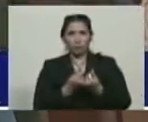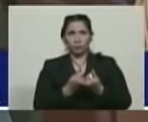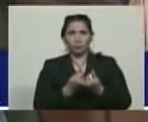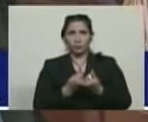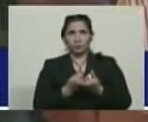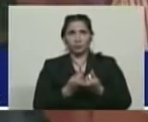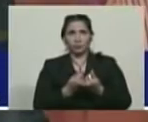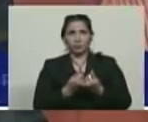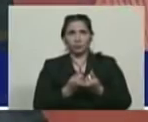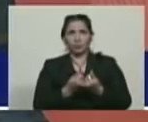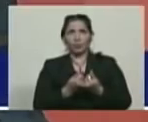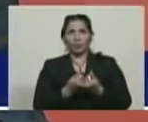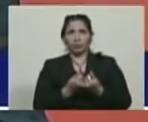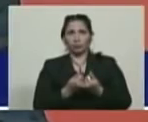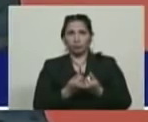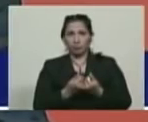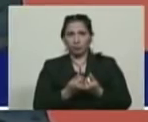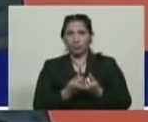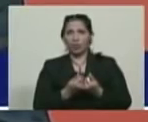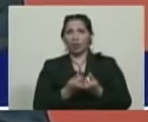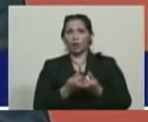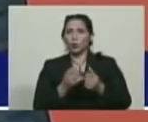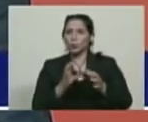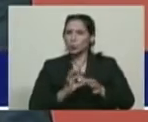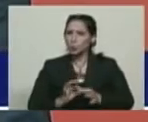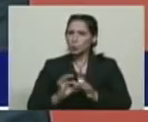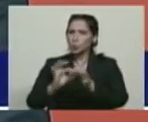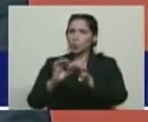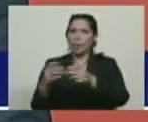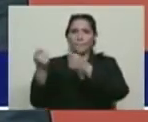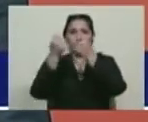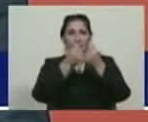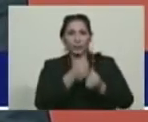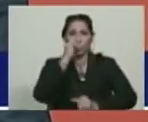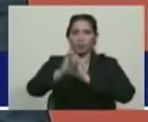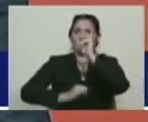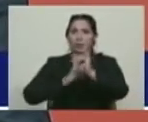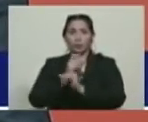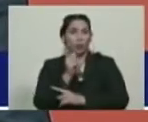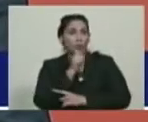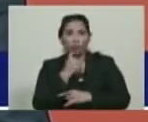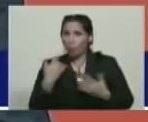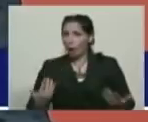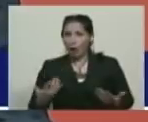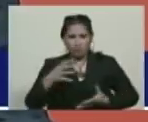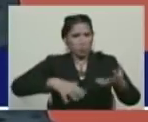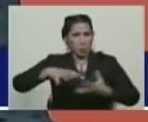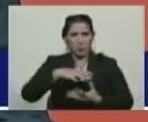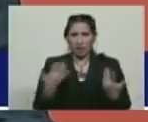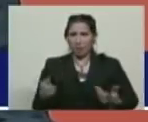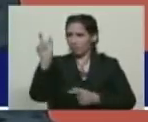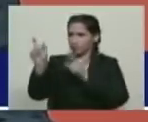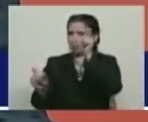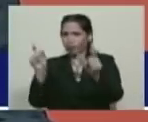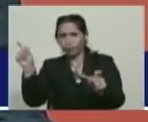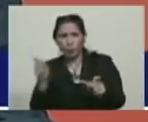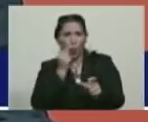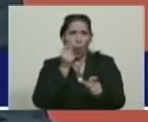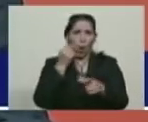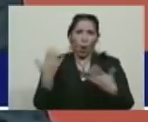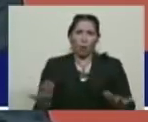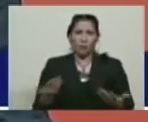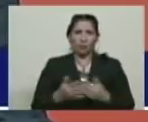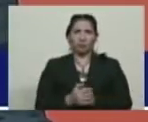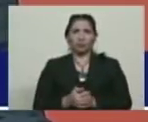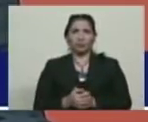sujetos a los precios internacionales no hay excusa por parte de estos señores haber